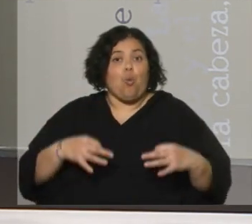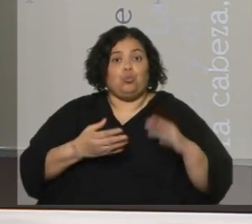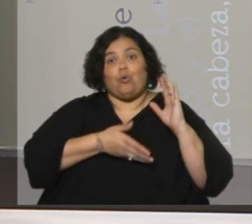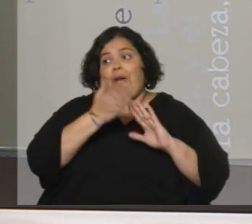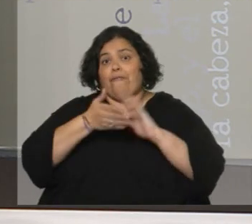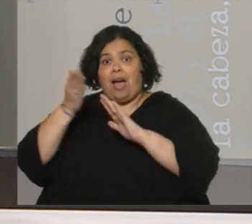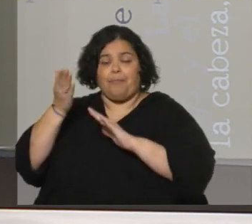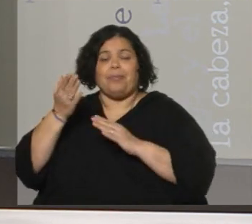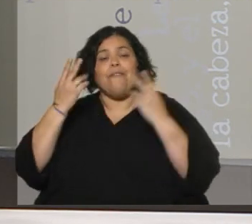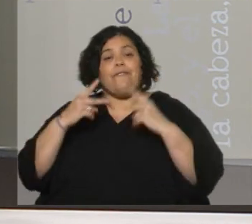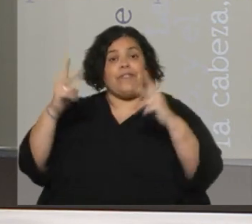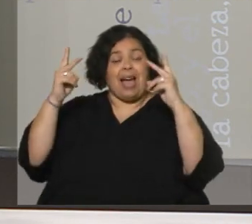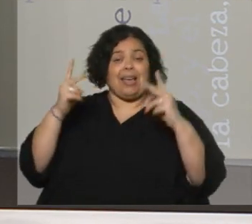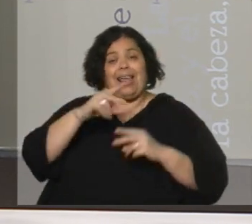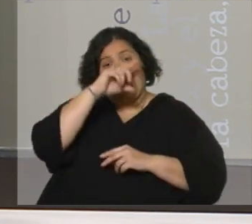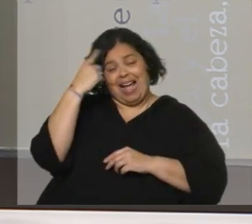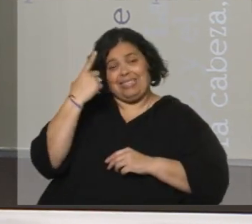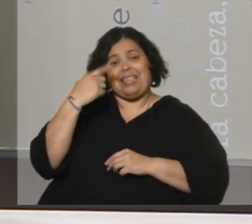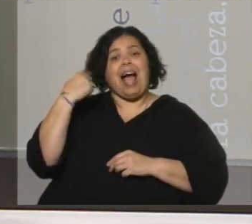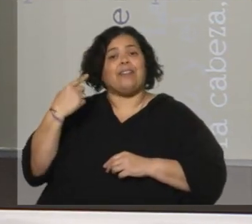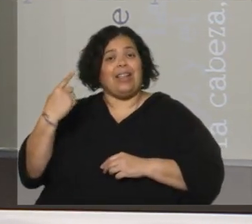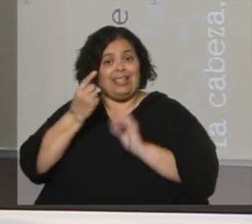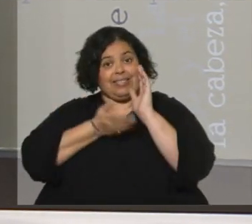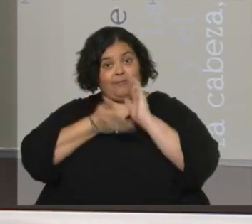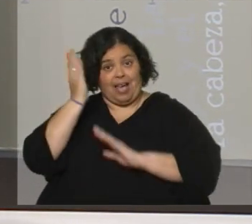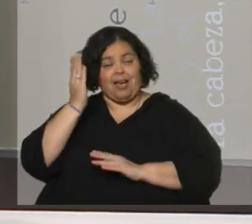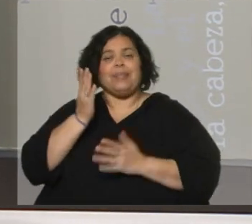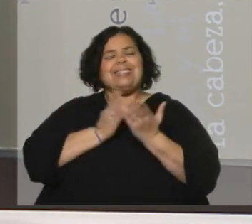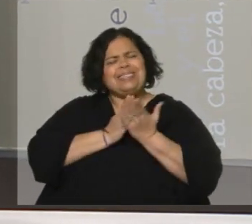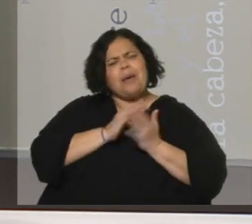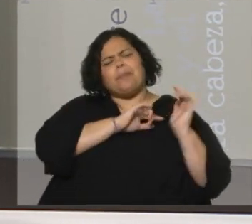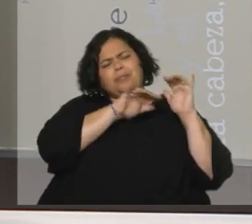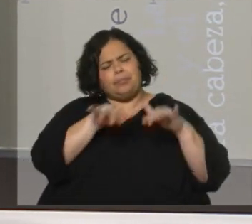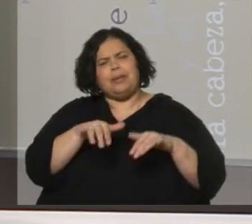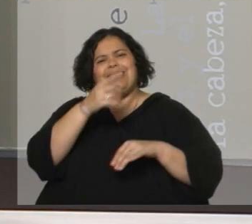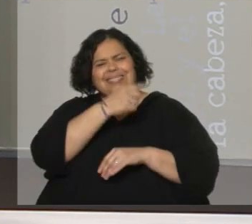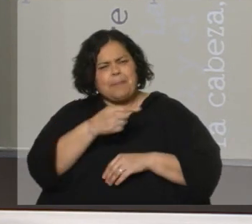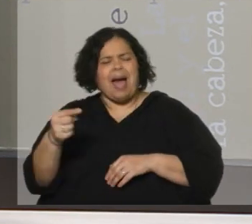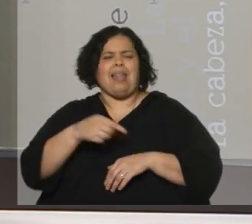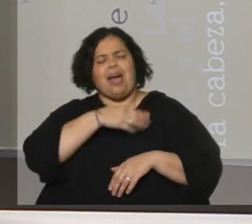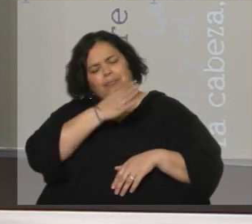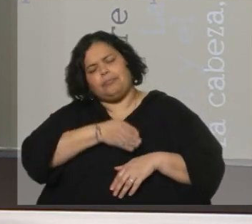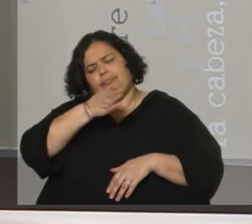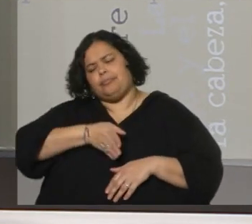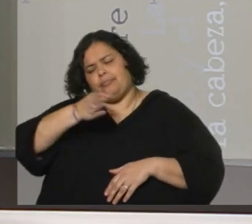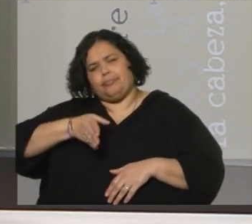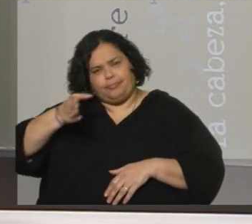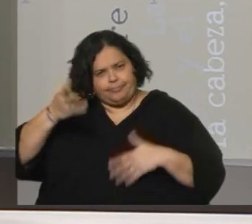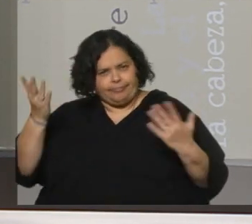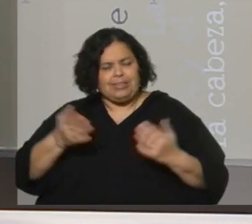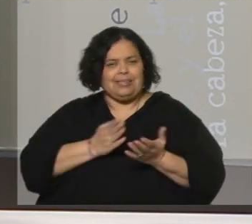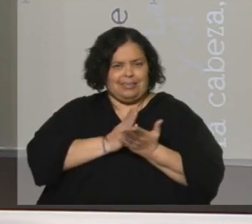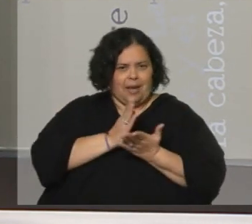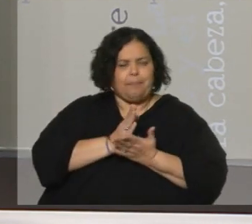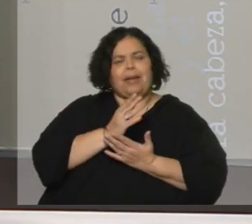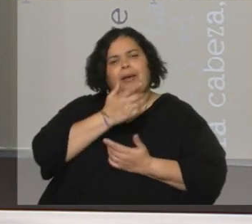calle como arche van a estar viajando la semana que viene Generalmente ellos vienen la semana este que transcurre miércoles y jueves Generalmente son